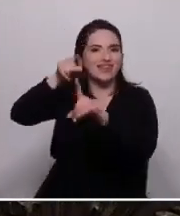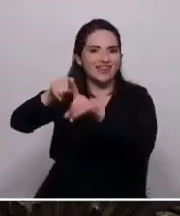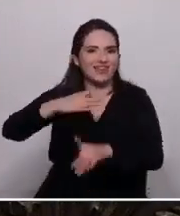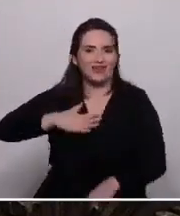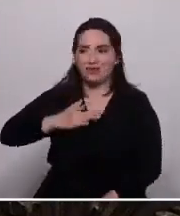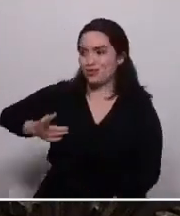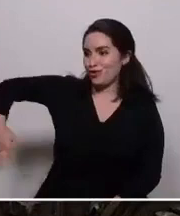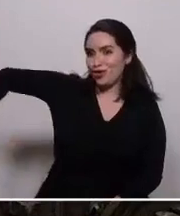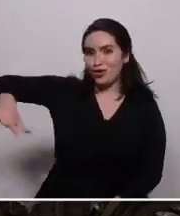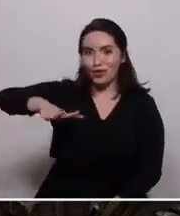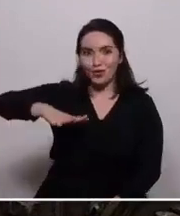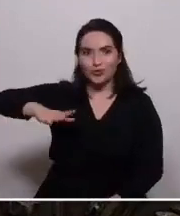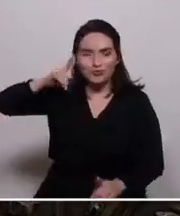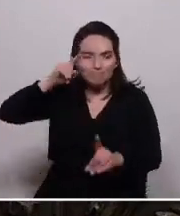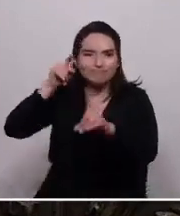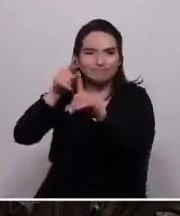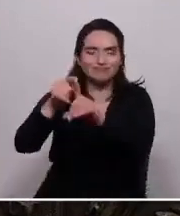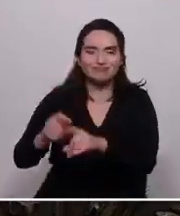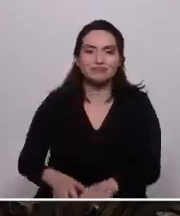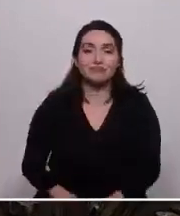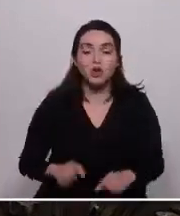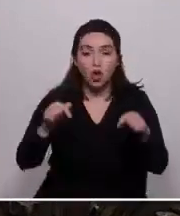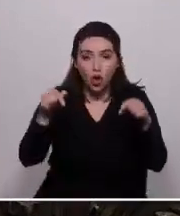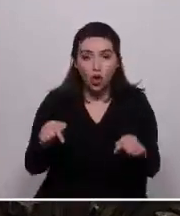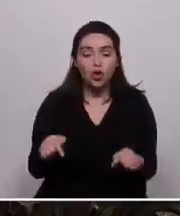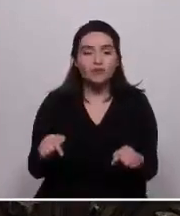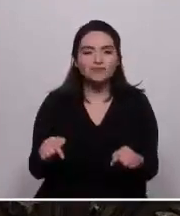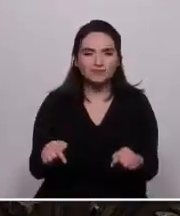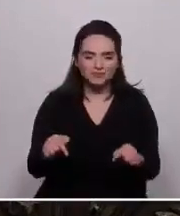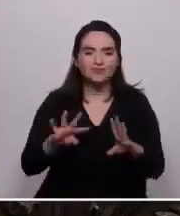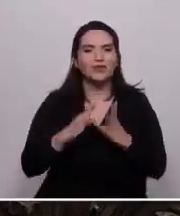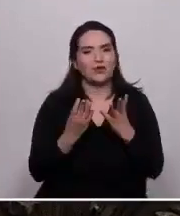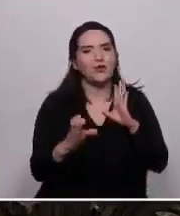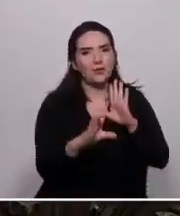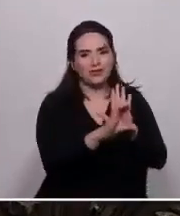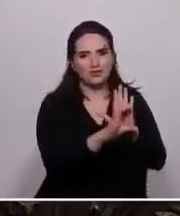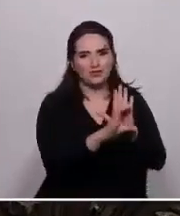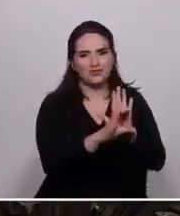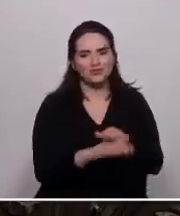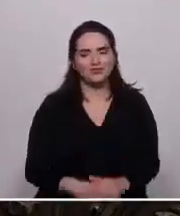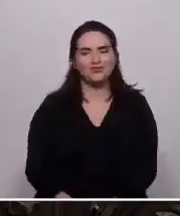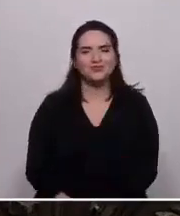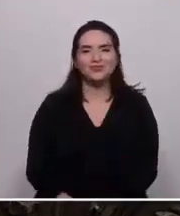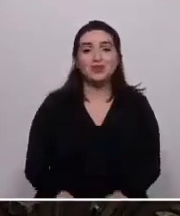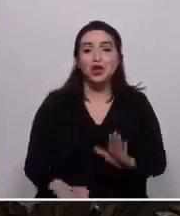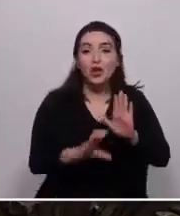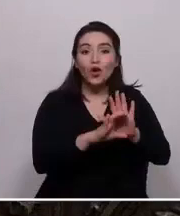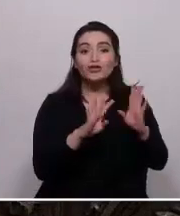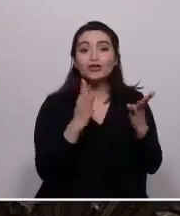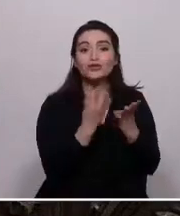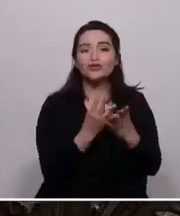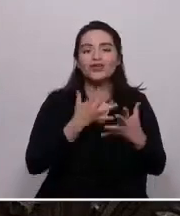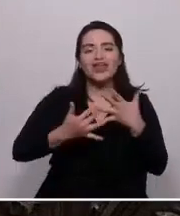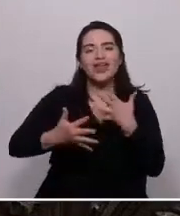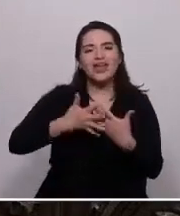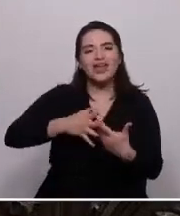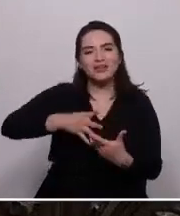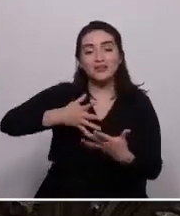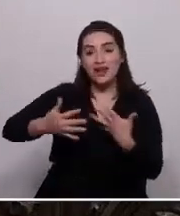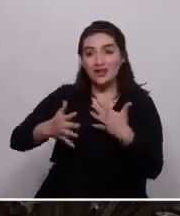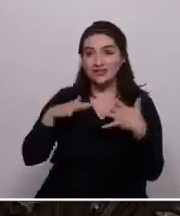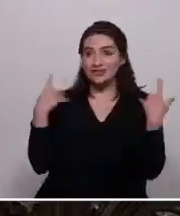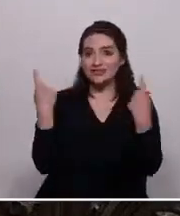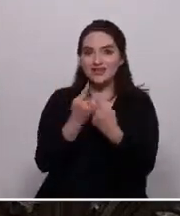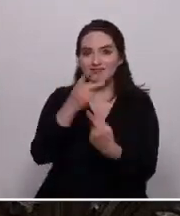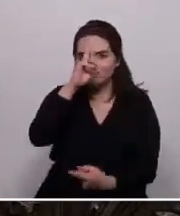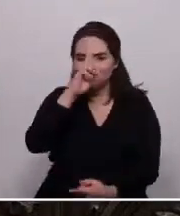voluntades. Y esas voluntades hoy están puestas en esta convención. Por una constitución ecológica que reconoce el mayor desafío